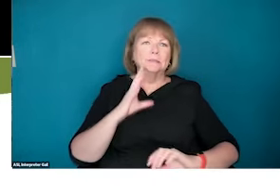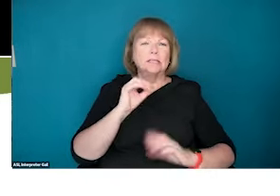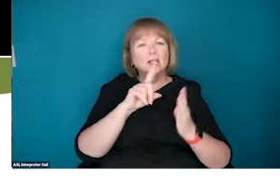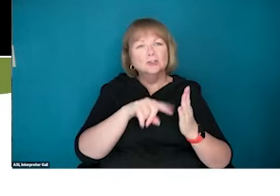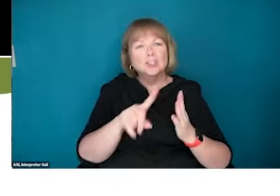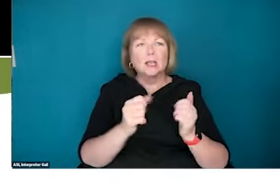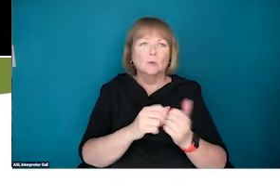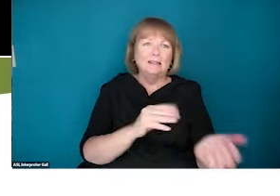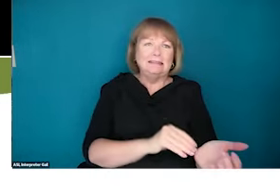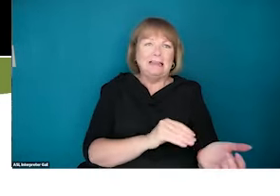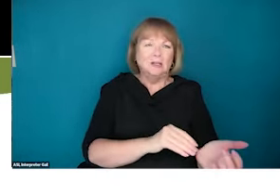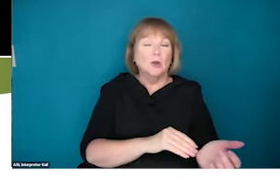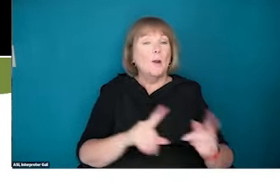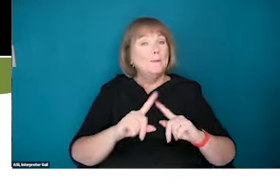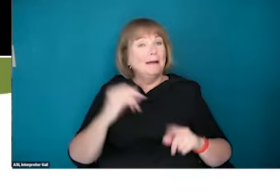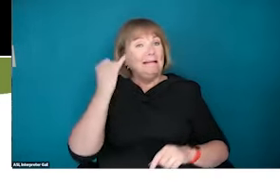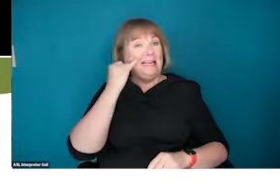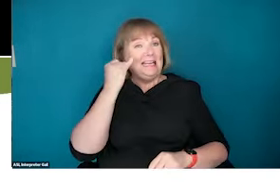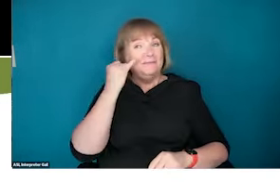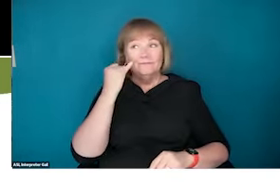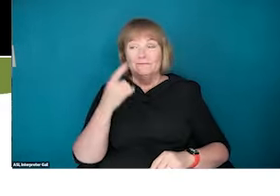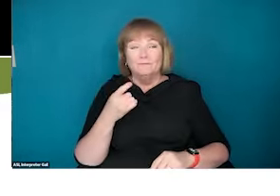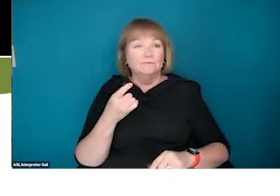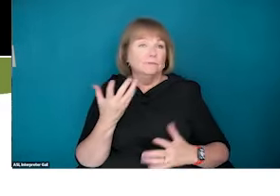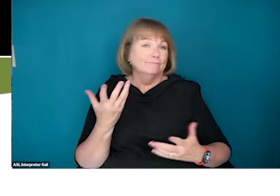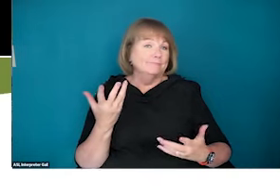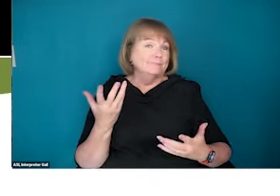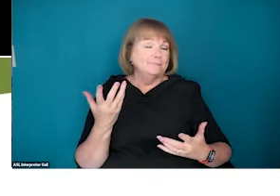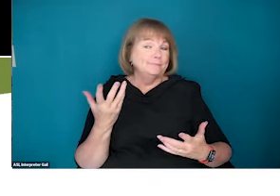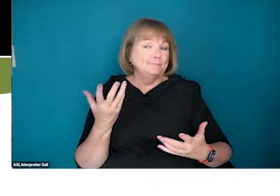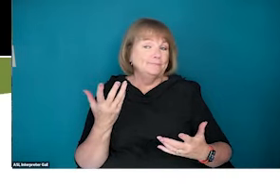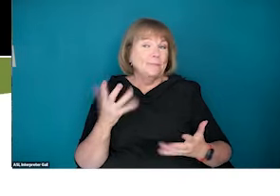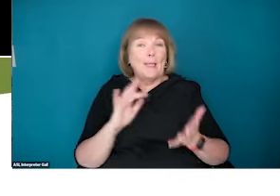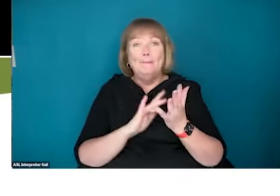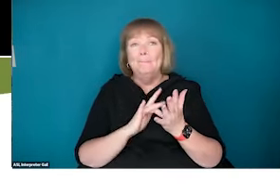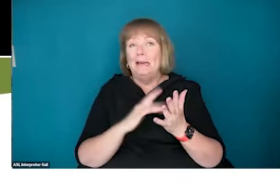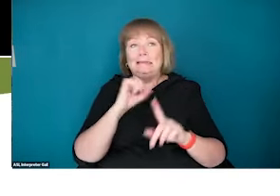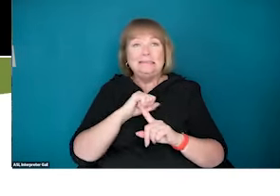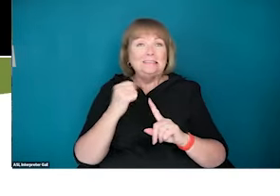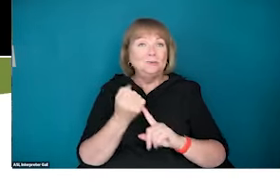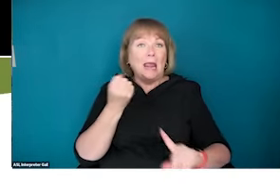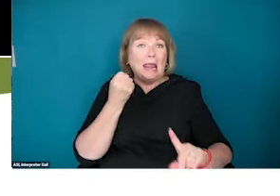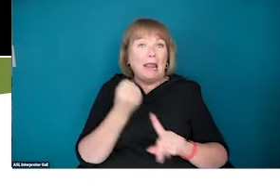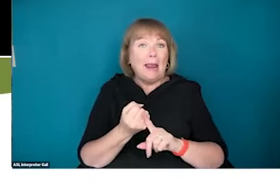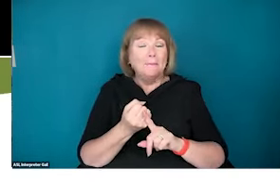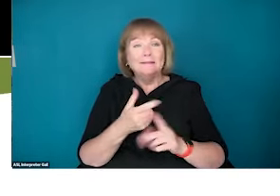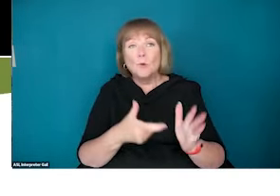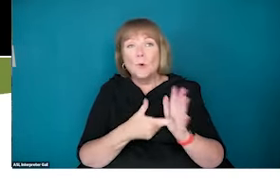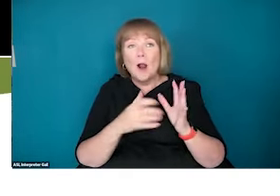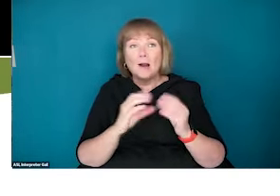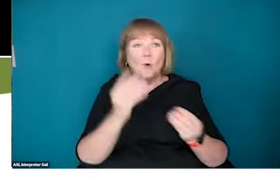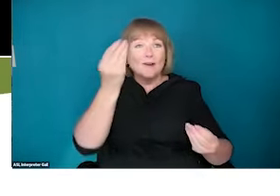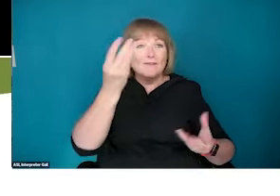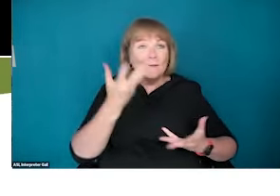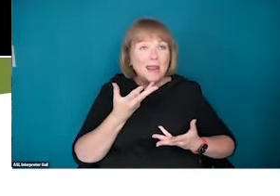ellos mismos nos dicen, cuando ahí está decidiendo o se está formulando un diagnóstico y un plan de tratamiento, a mí sí me gustaría continuar